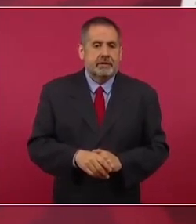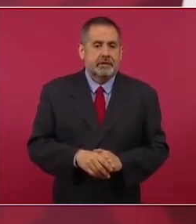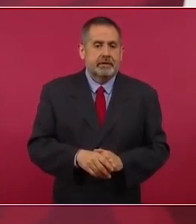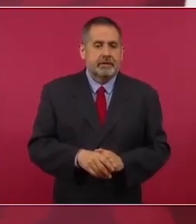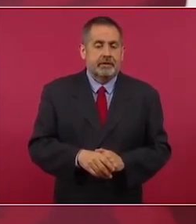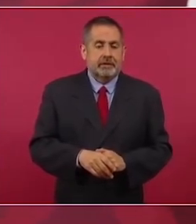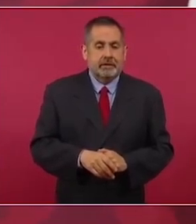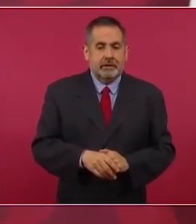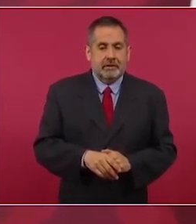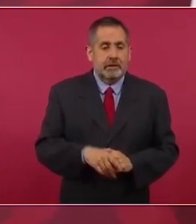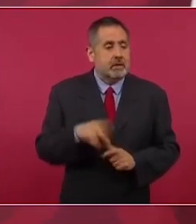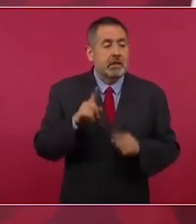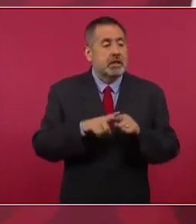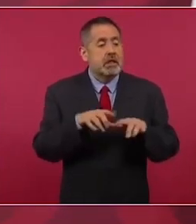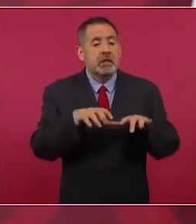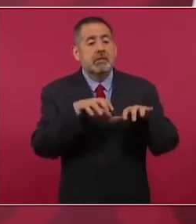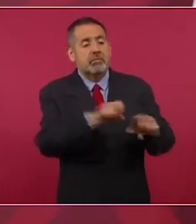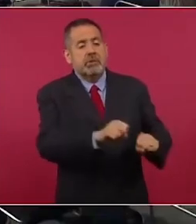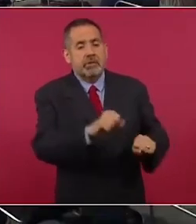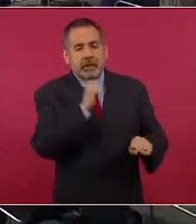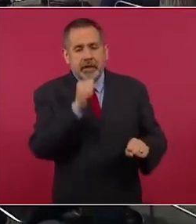nada más que a ese no lo detuvieron